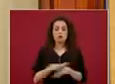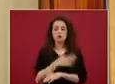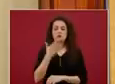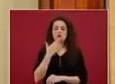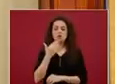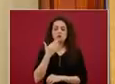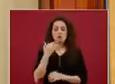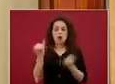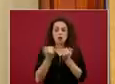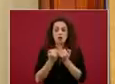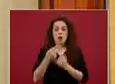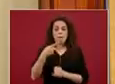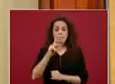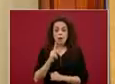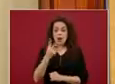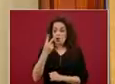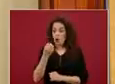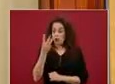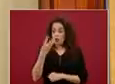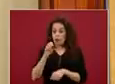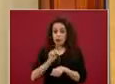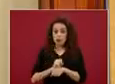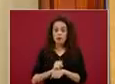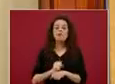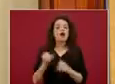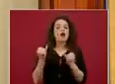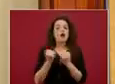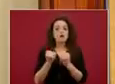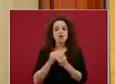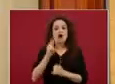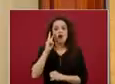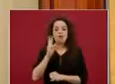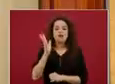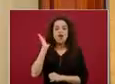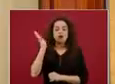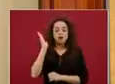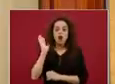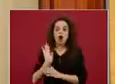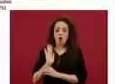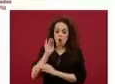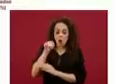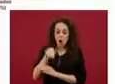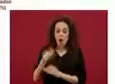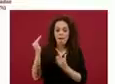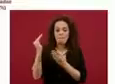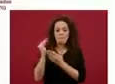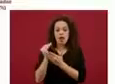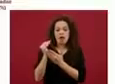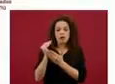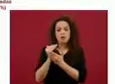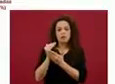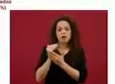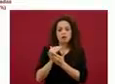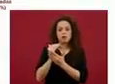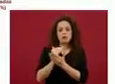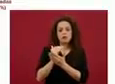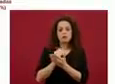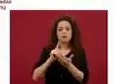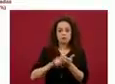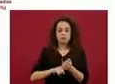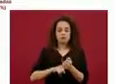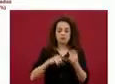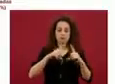últimas 2-3 semanas hemos visto cómo también una tendencia descendente se ha presentado en la media nacional. Para camas